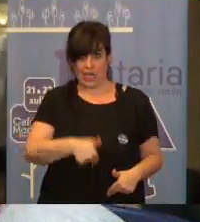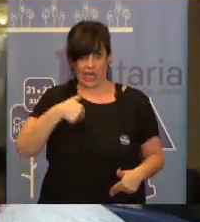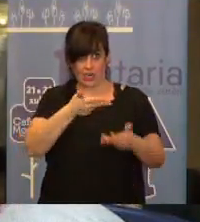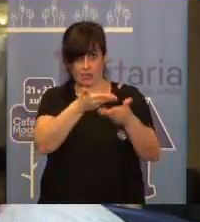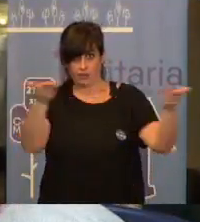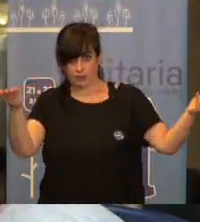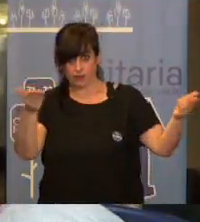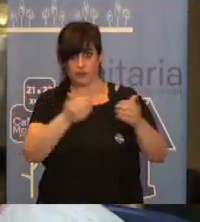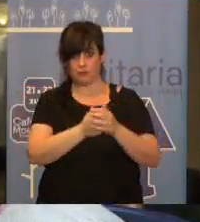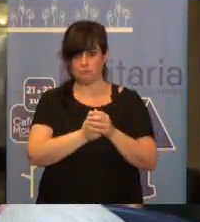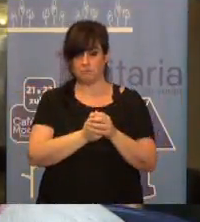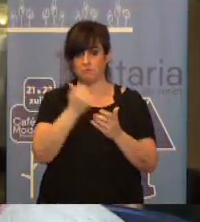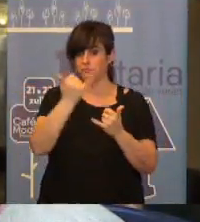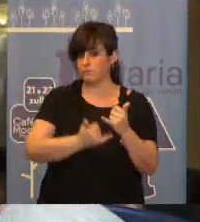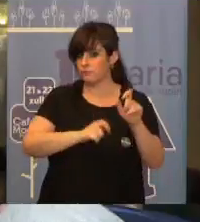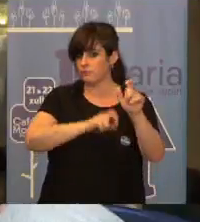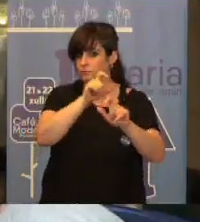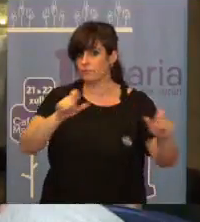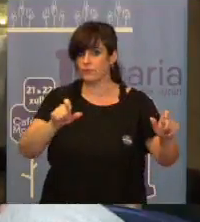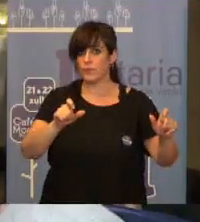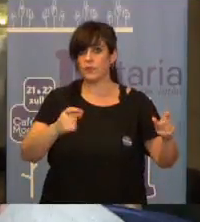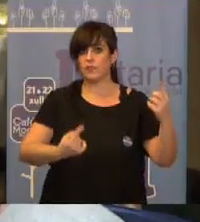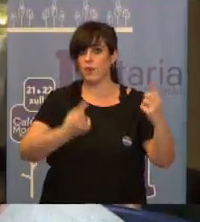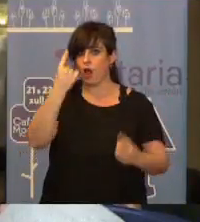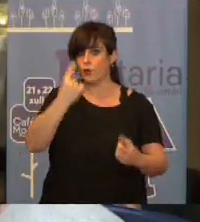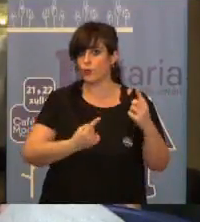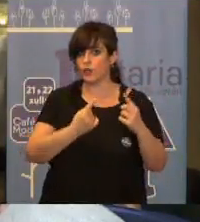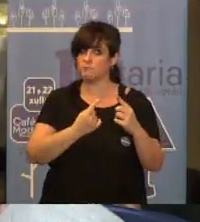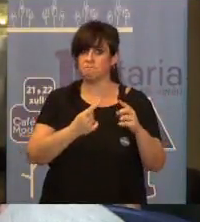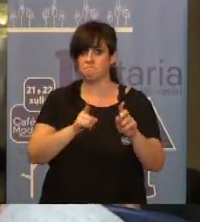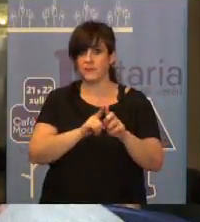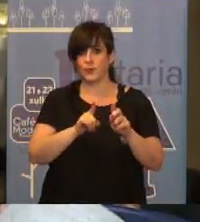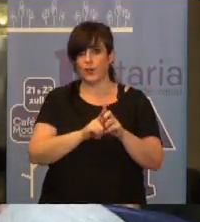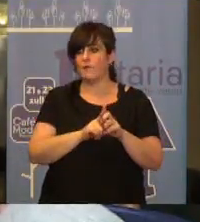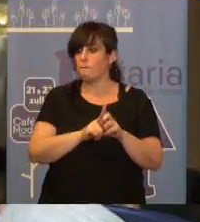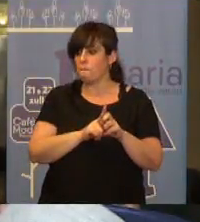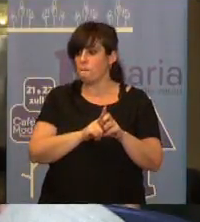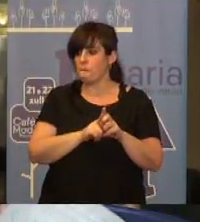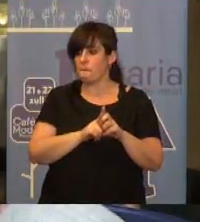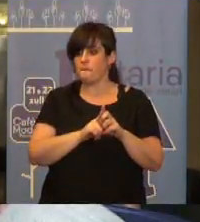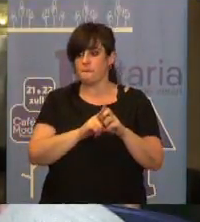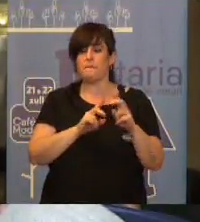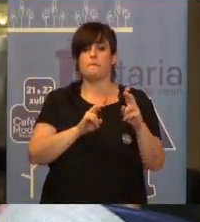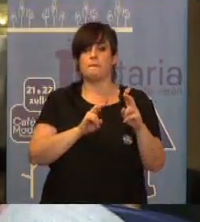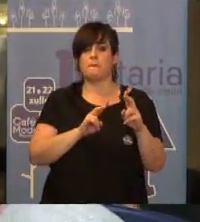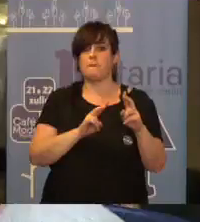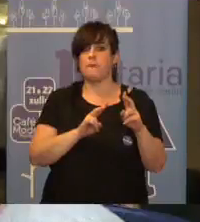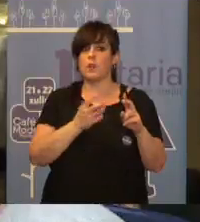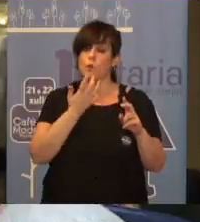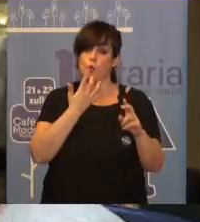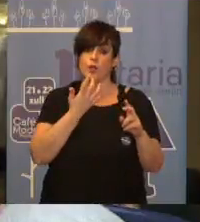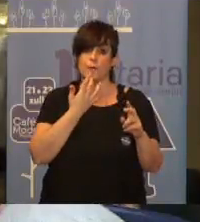xente lle leva a demandar un regeneracionismo político. Hai unha falta de confianza na política, o que ten que ver coa